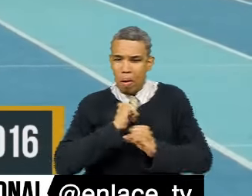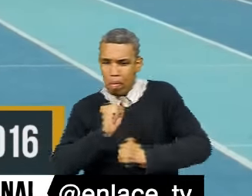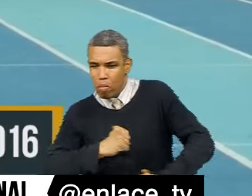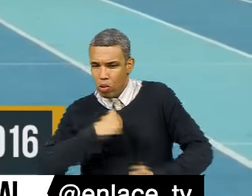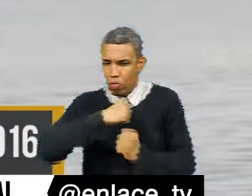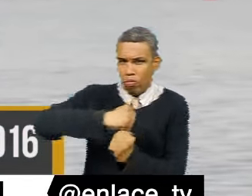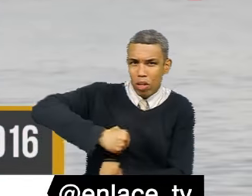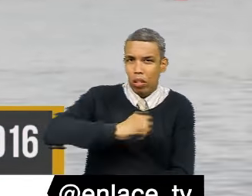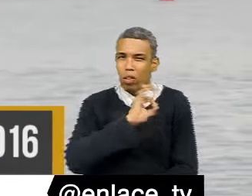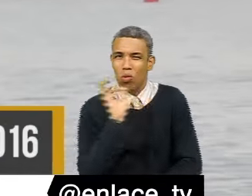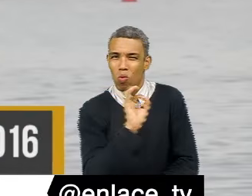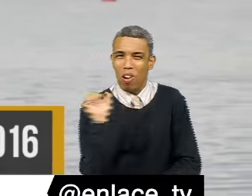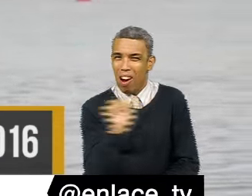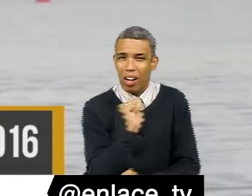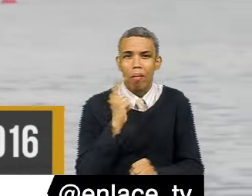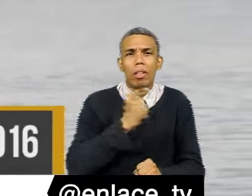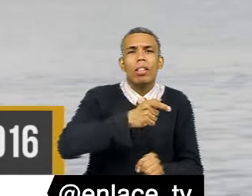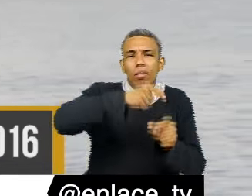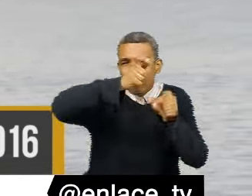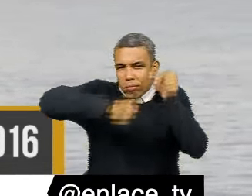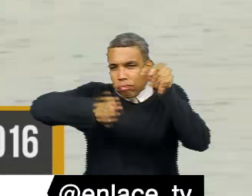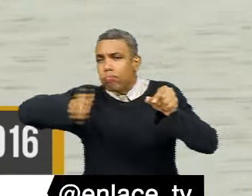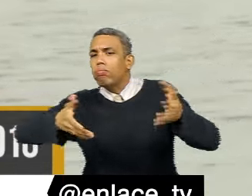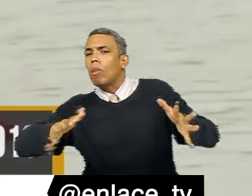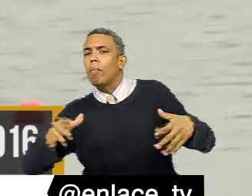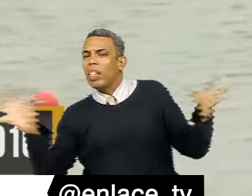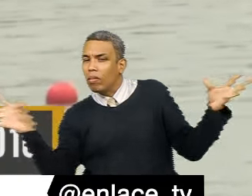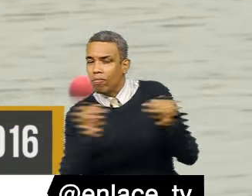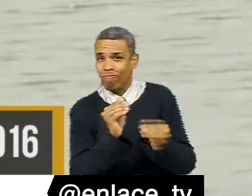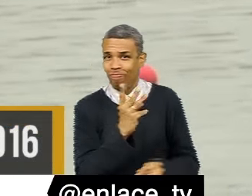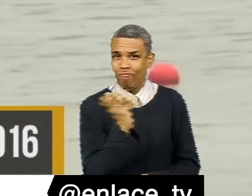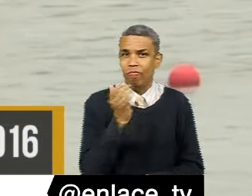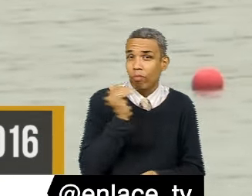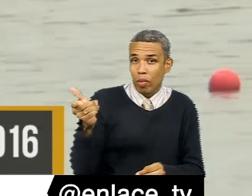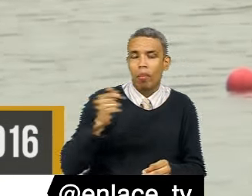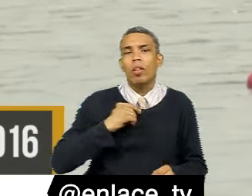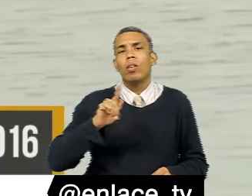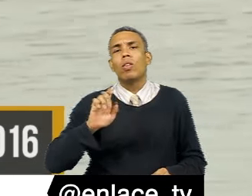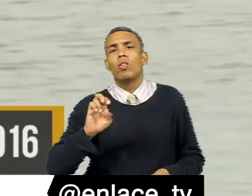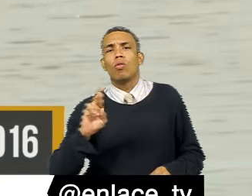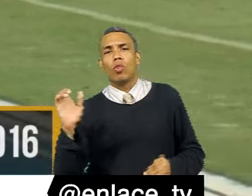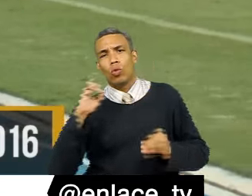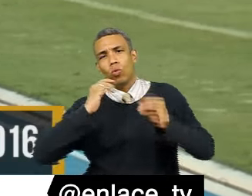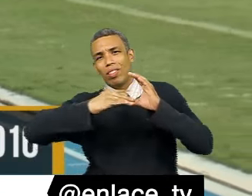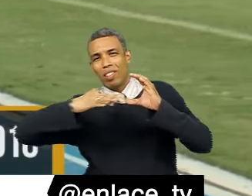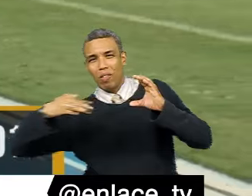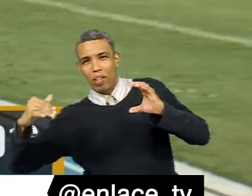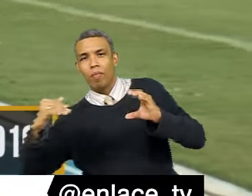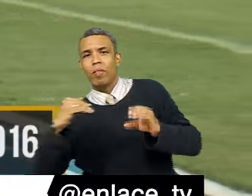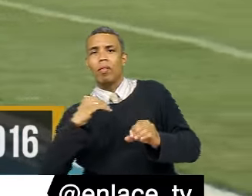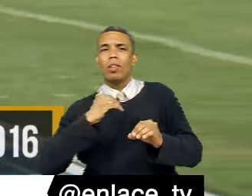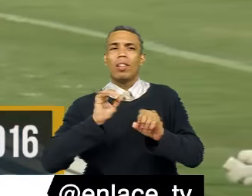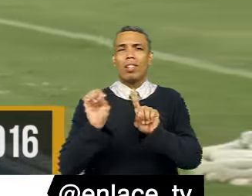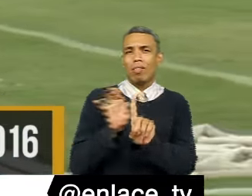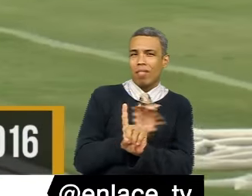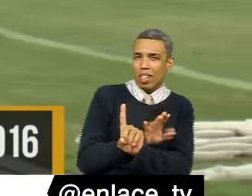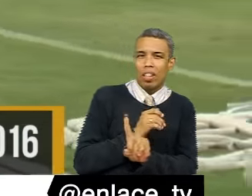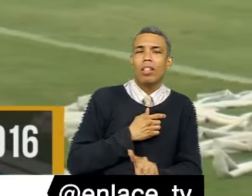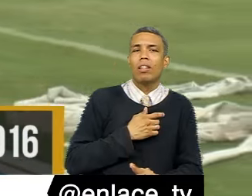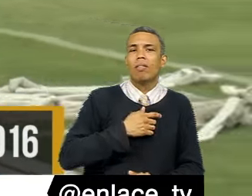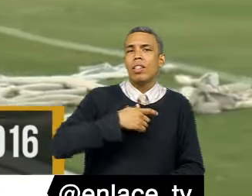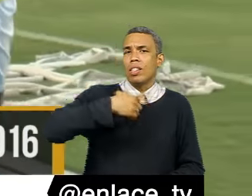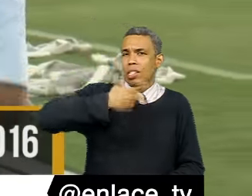las que participarán 300 deportistas que representarán a corregimientos como La Fortuna, Meseta de San Rafael, El Llanito, San Rafael de Chucurí